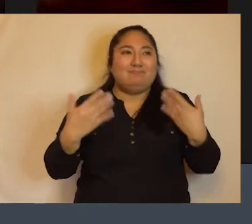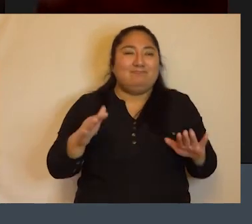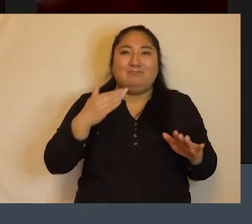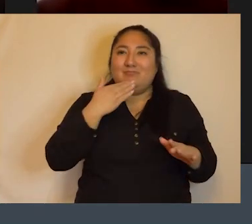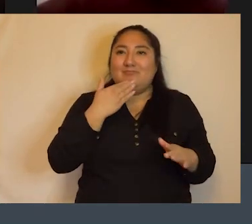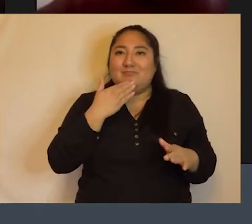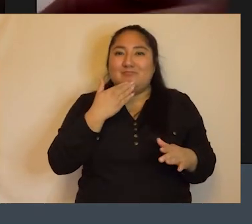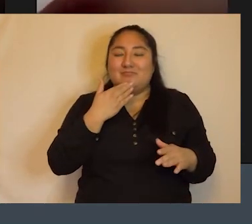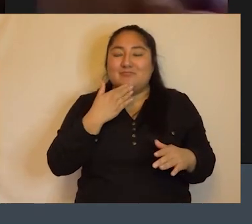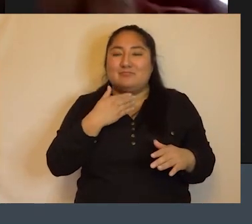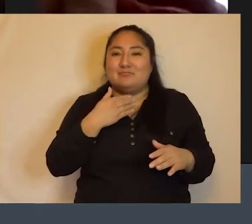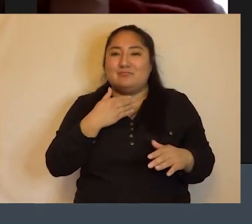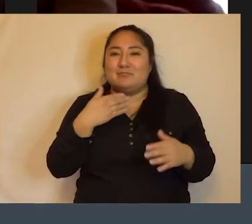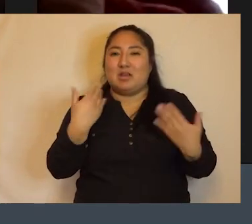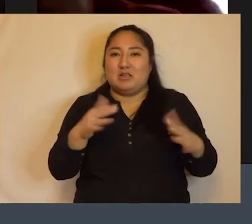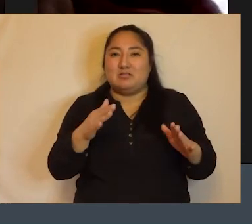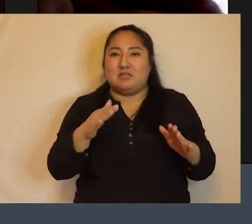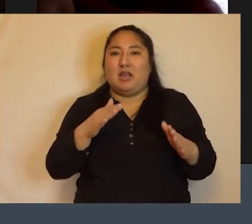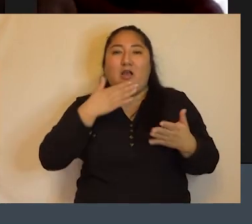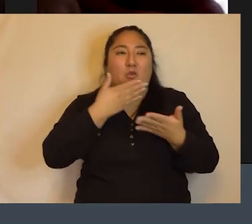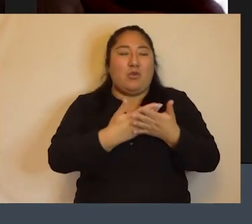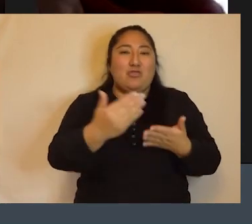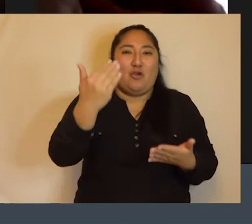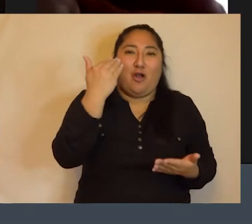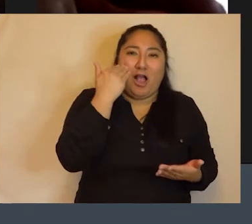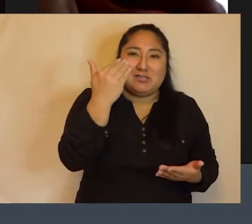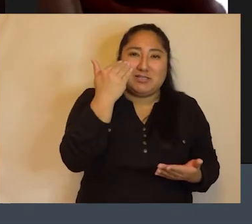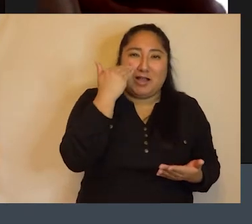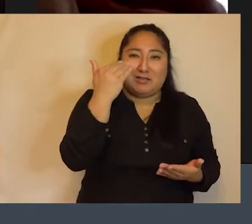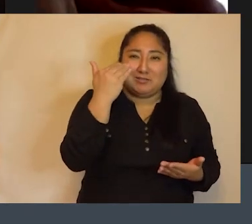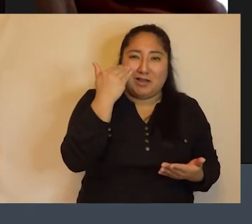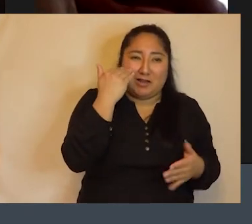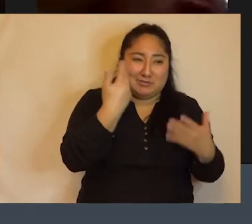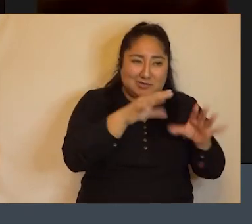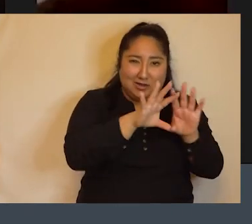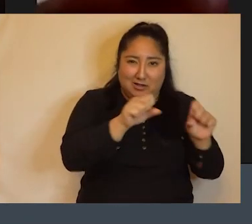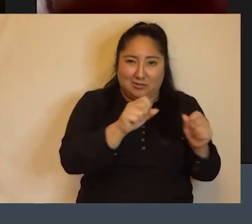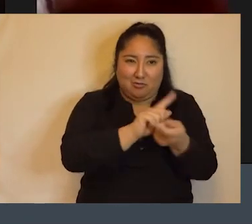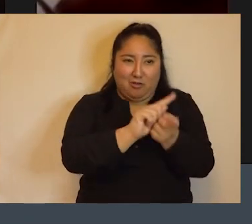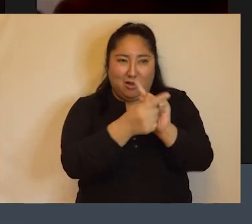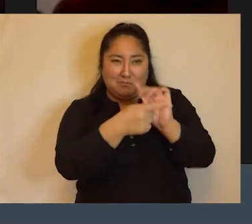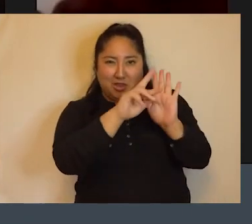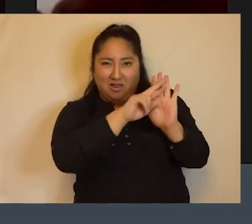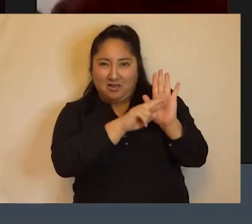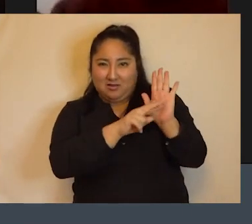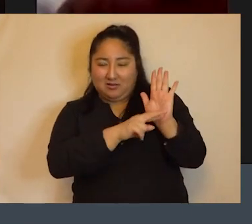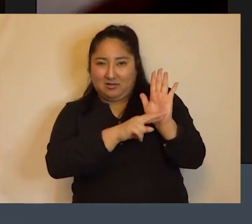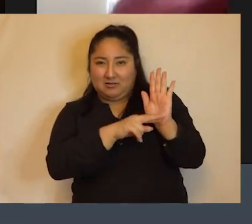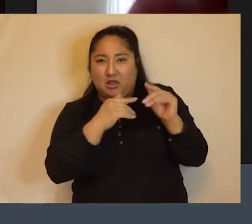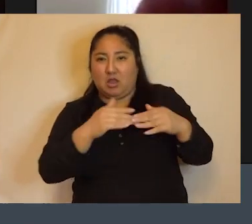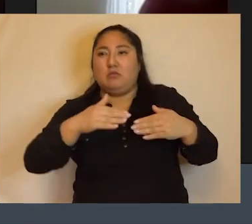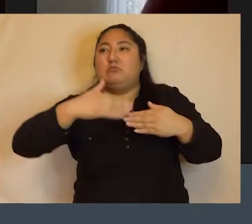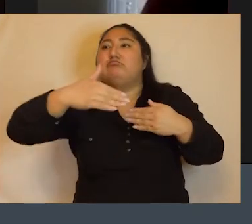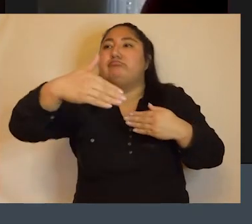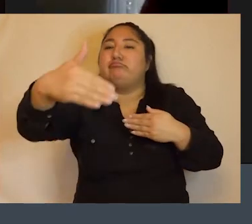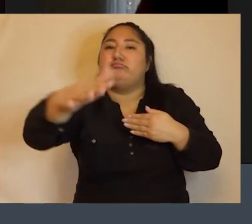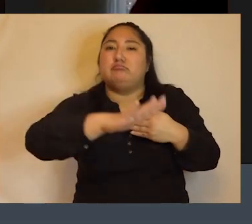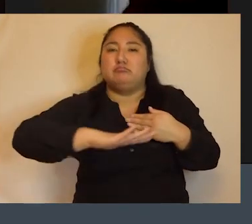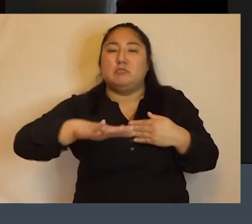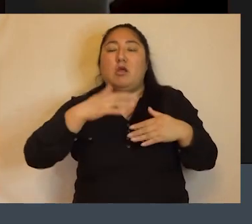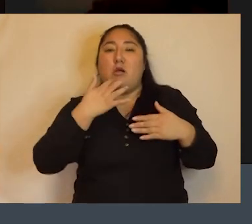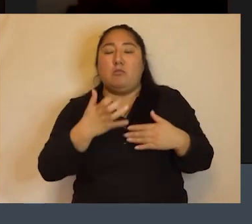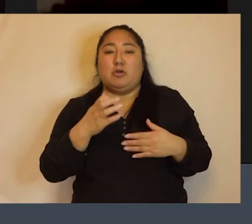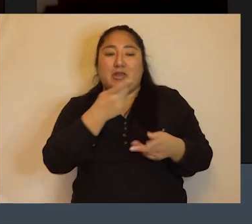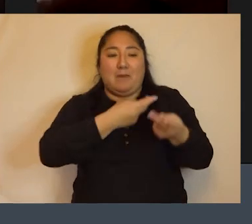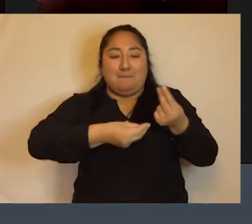ya con el horno, con el pan en la puerta del horno, que nos van a cambiar las reglas y obviamente nos van a postergar las